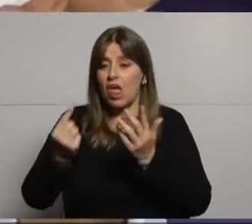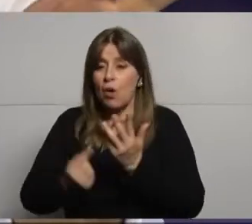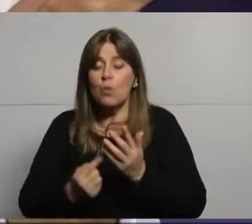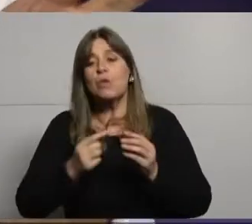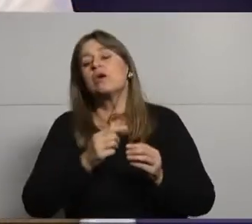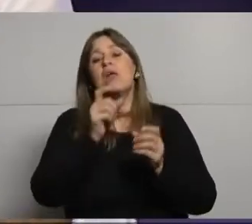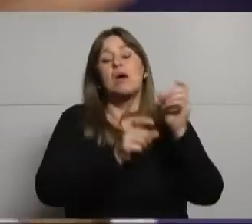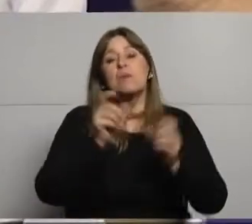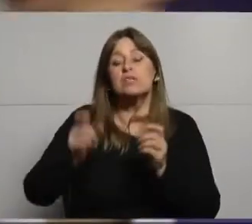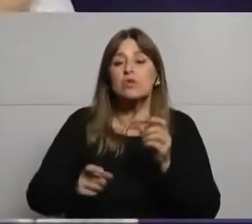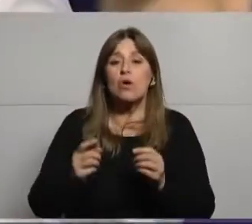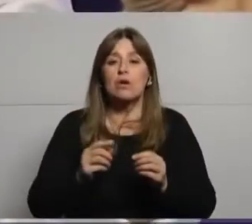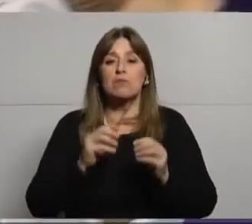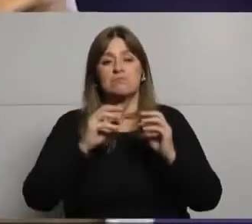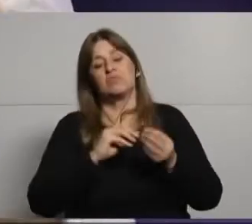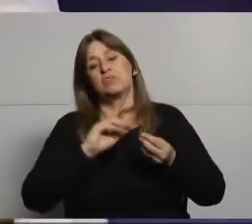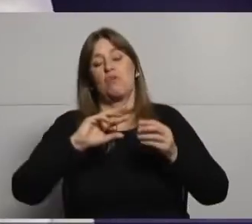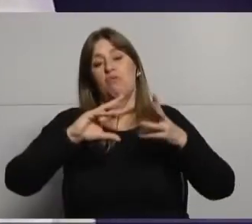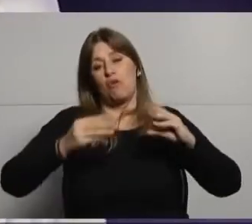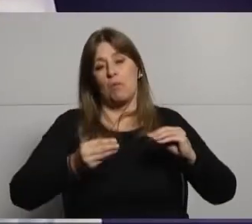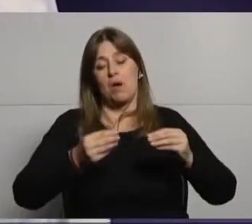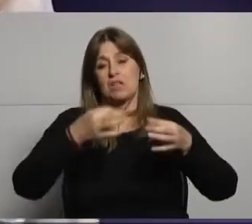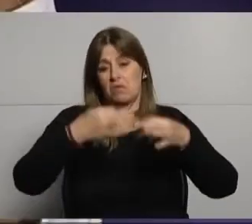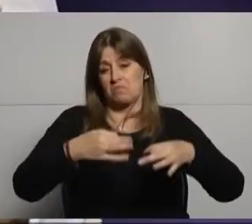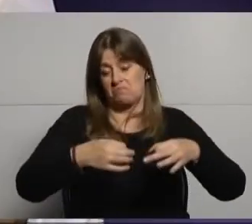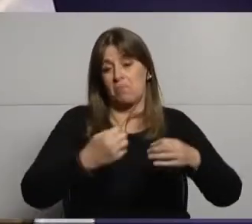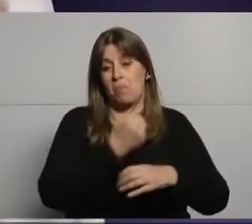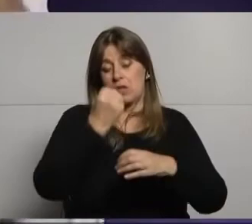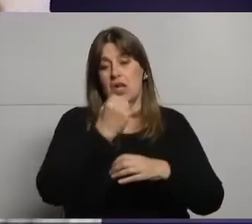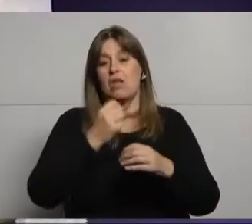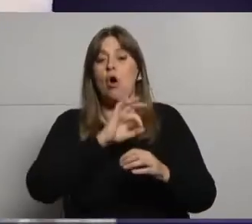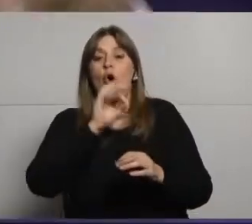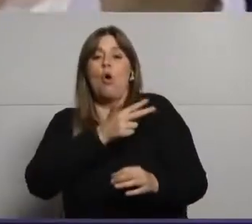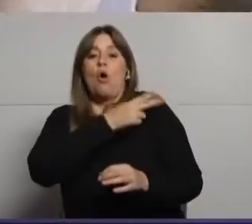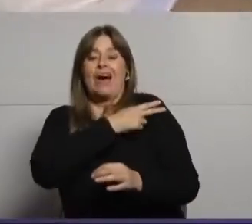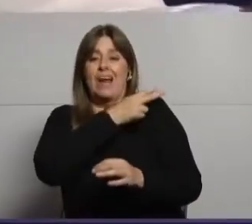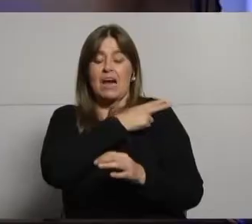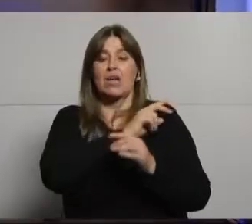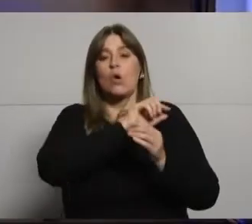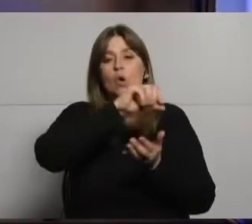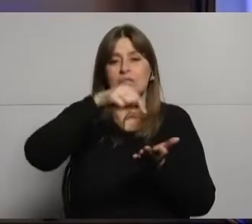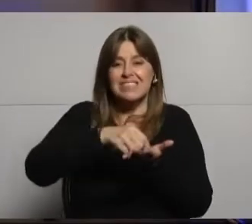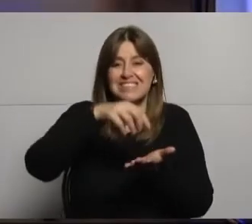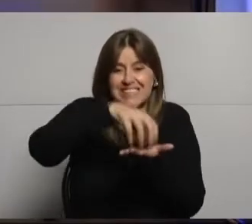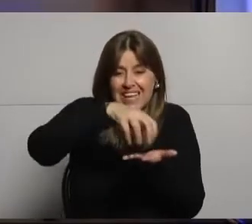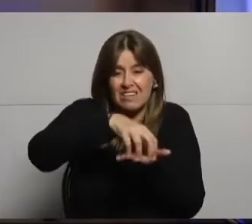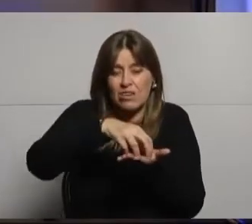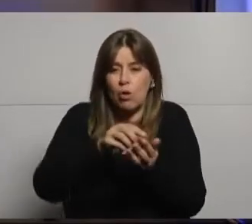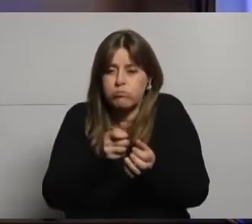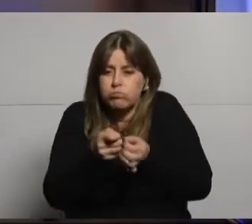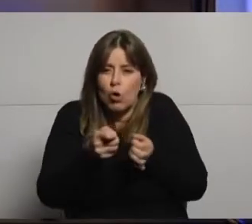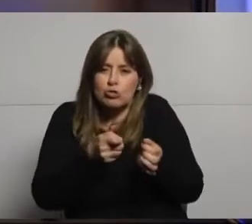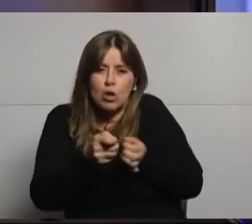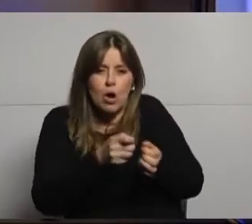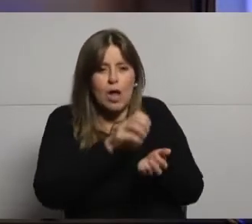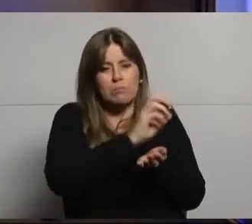de los individuos, formato estrella, o jerárquico en un centro que controla algunos